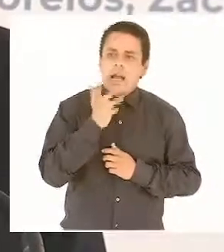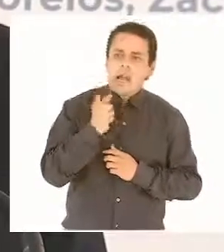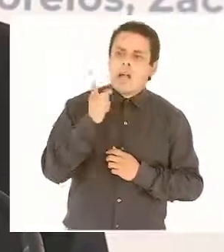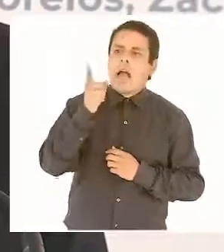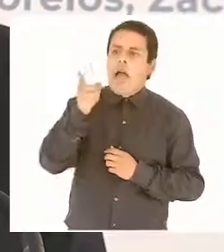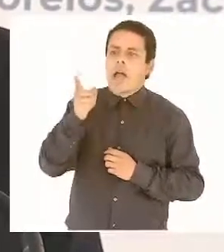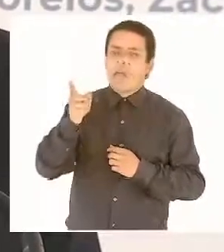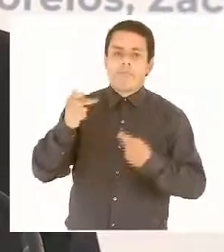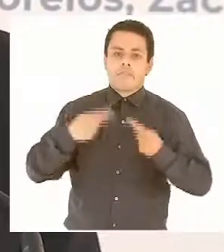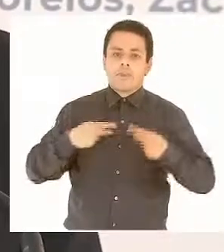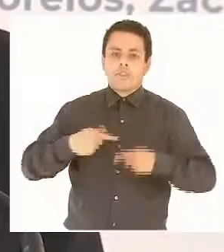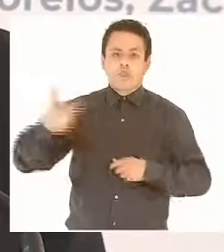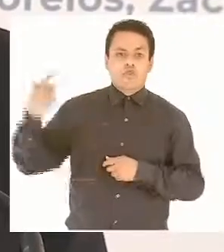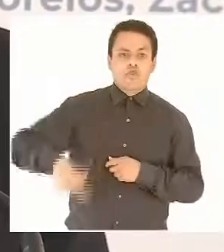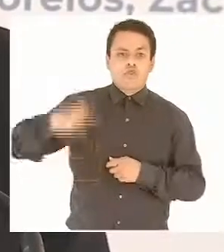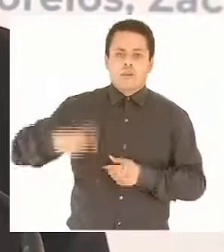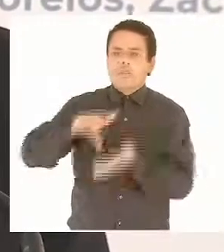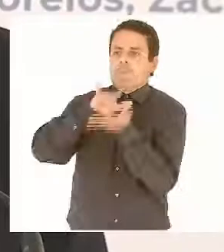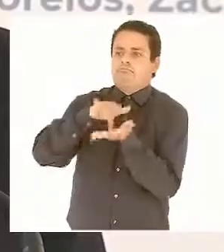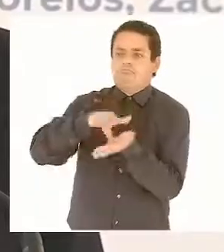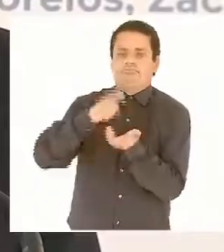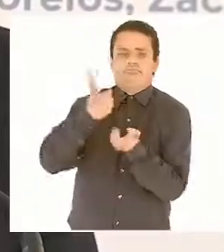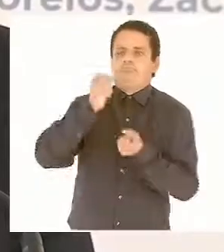a los de arriba,